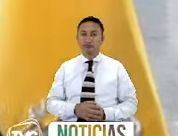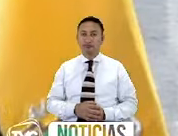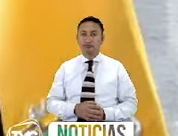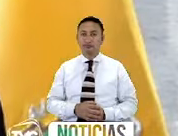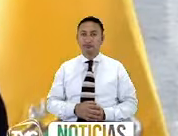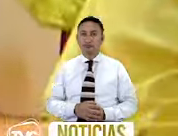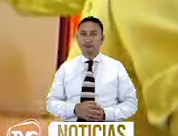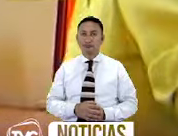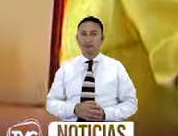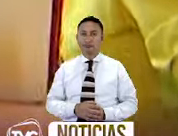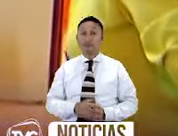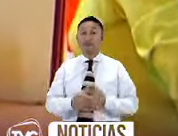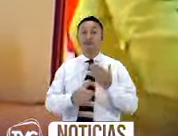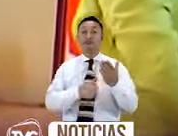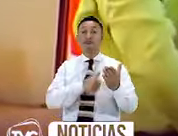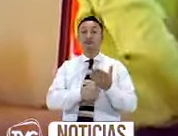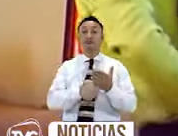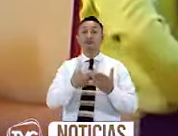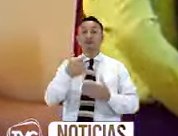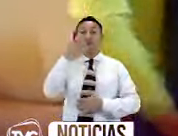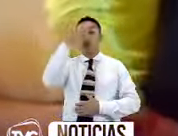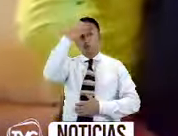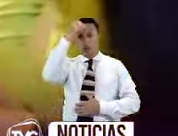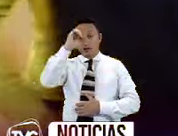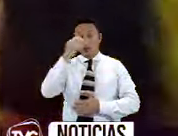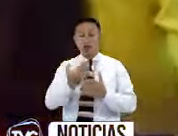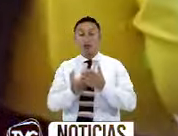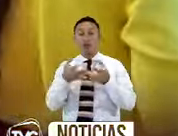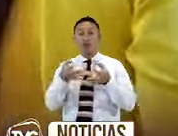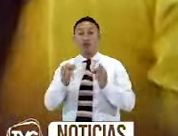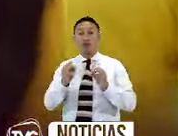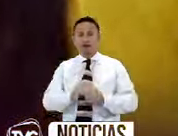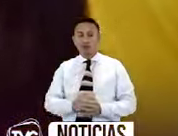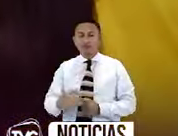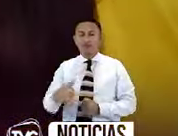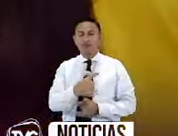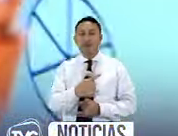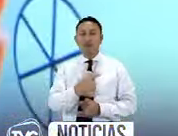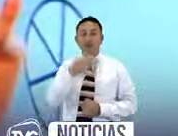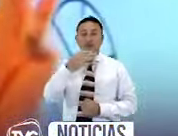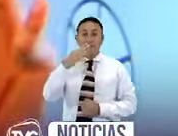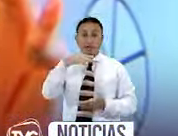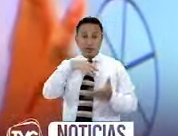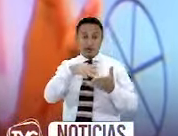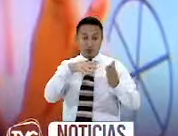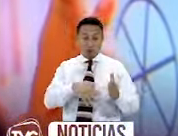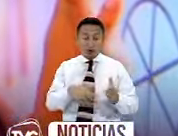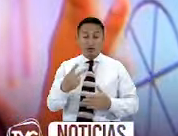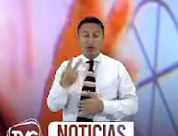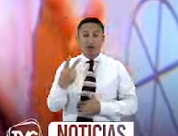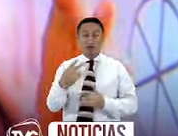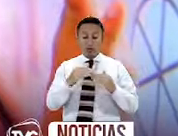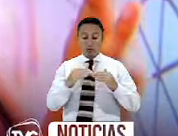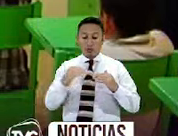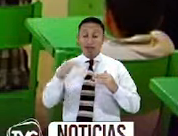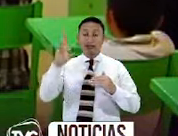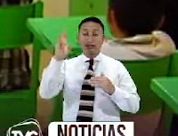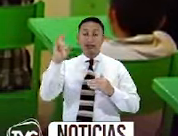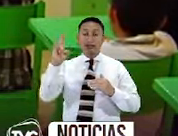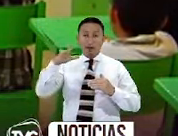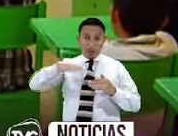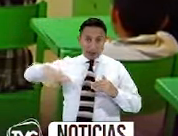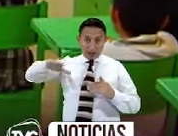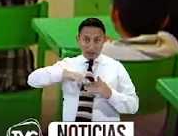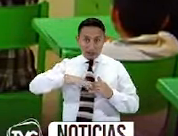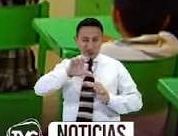El Ministerio de Educación promueve una nueva forma para evaluar a los estudiantes de segundo a séptimo de básica. Les contamos